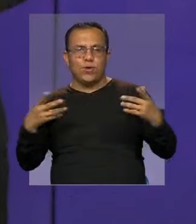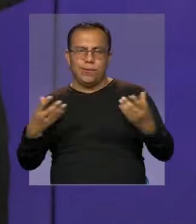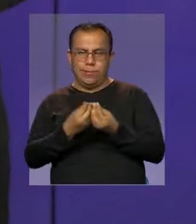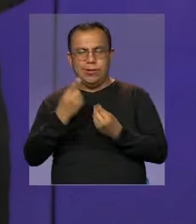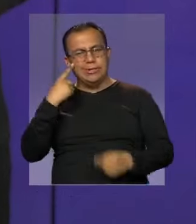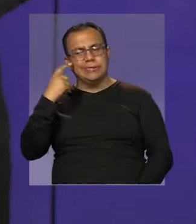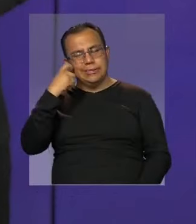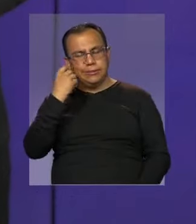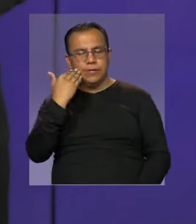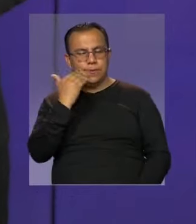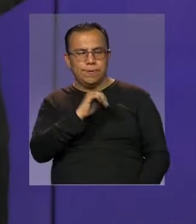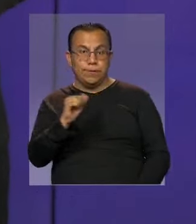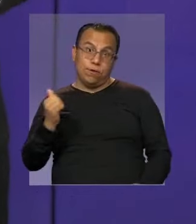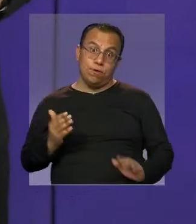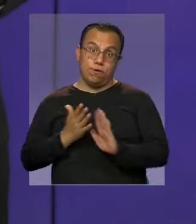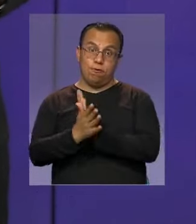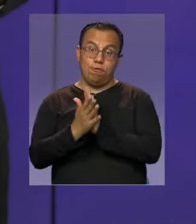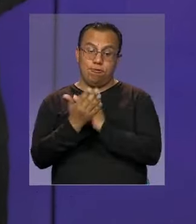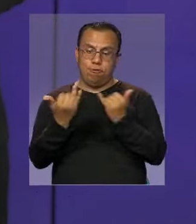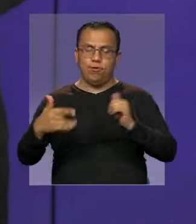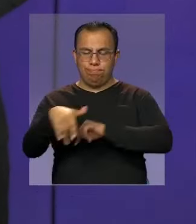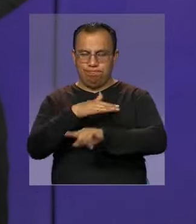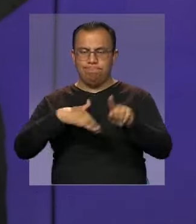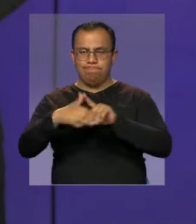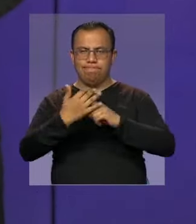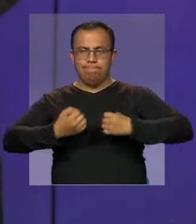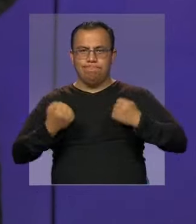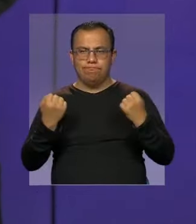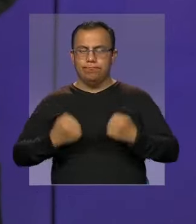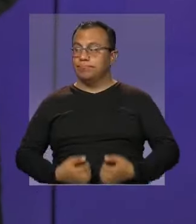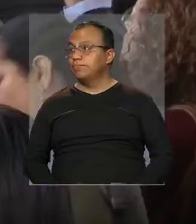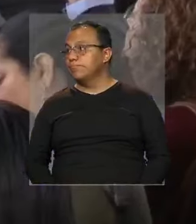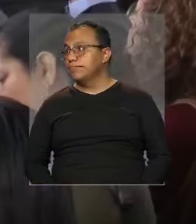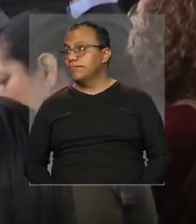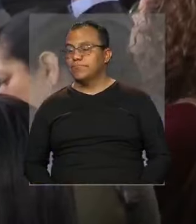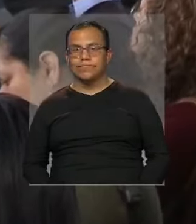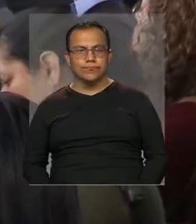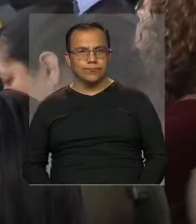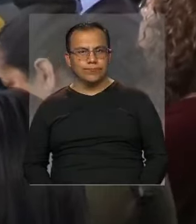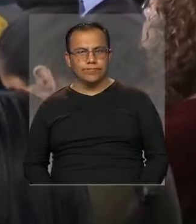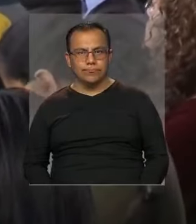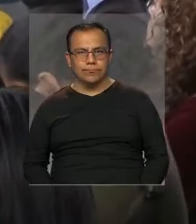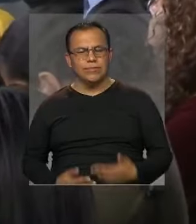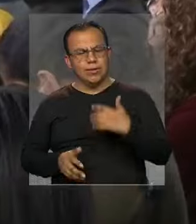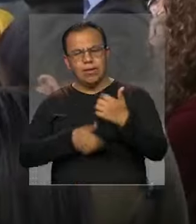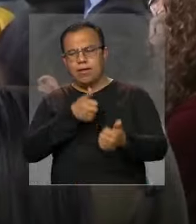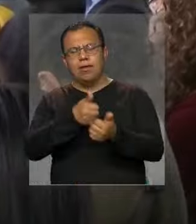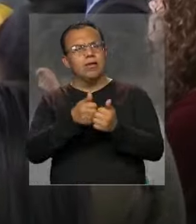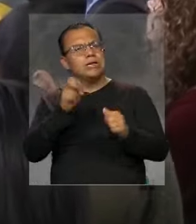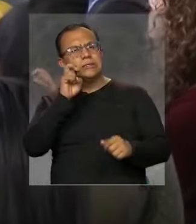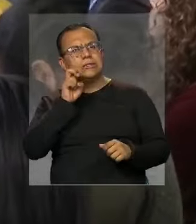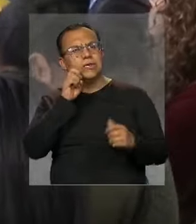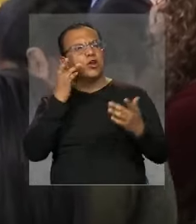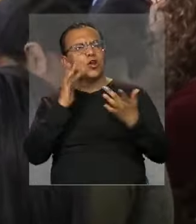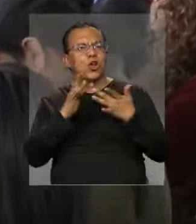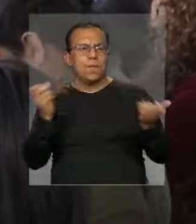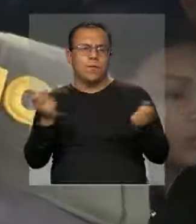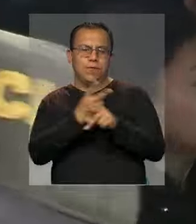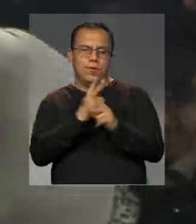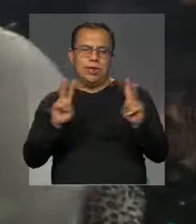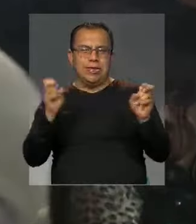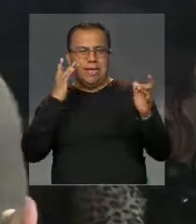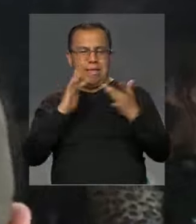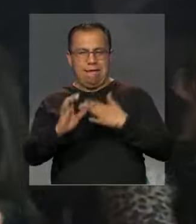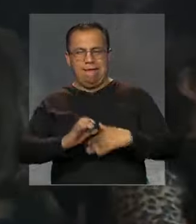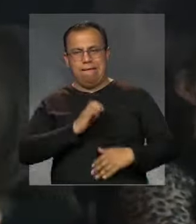de muerte. Hoy les contamos cuál es el panorama de Bogotá. El acoso sexual es una forma de violencia que se